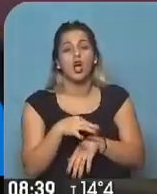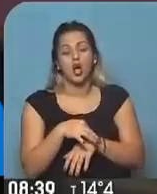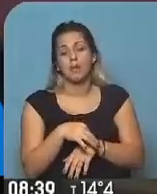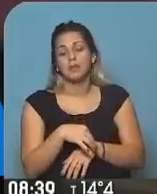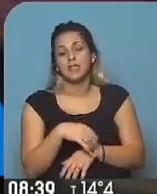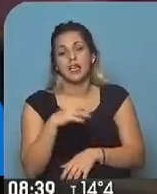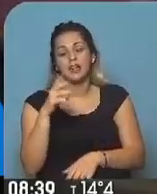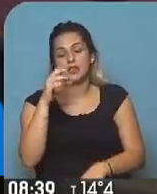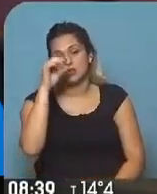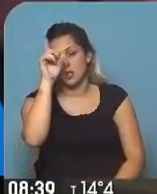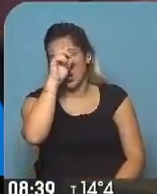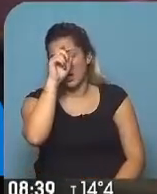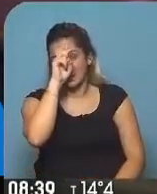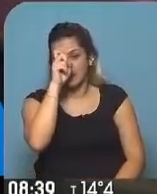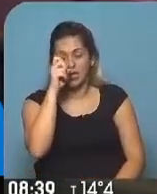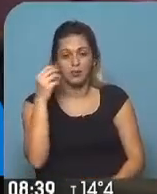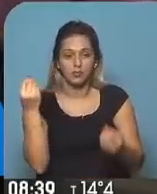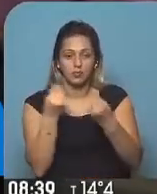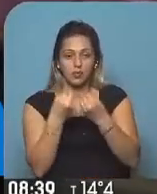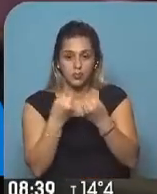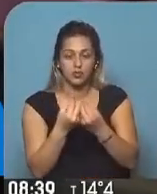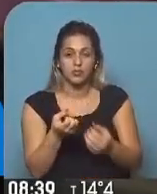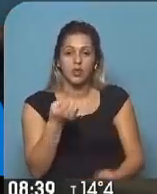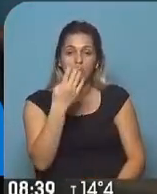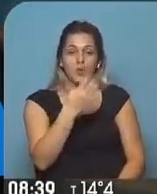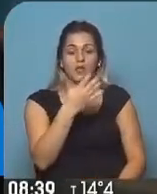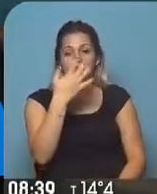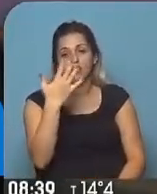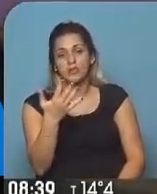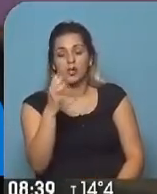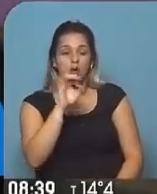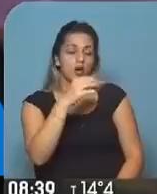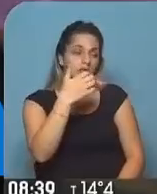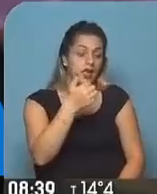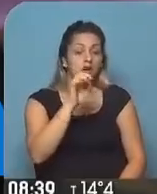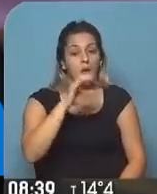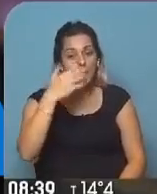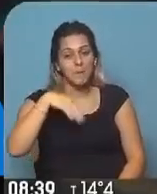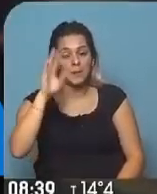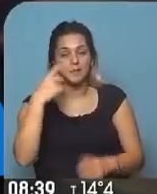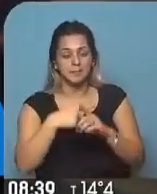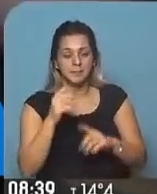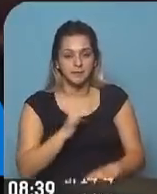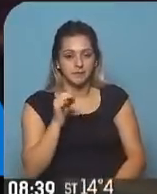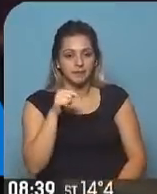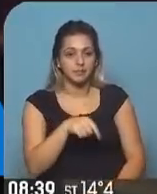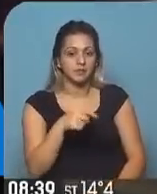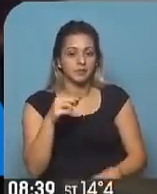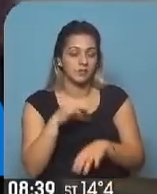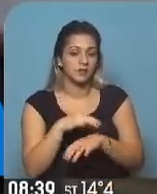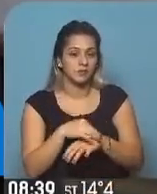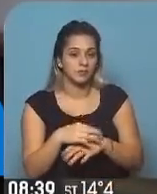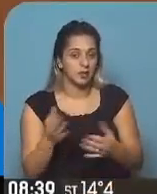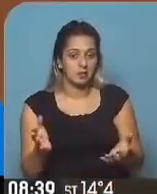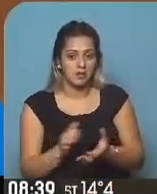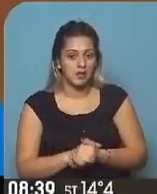otros hospitales han tenido 4, 5, 6, 7, 8 casos o más por año de esta enfermedad. Y no